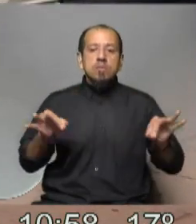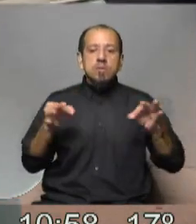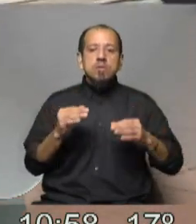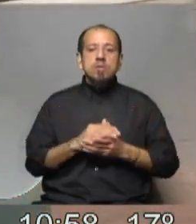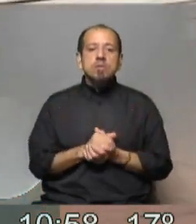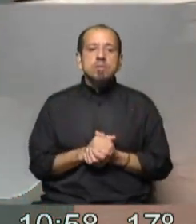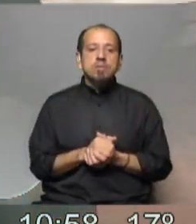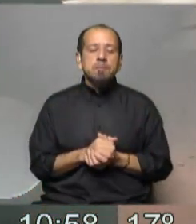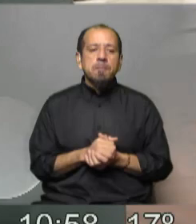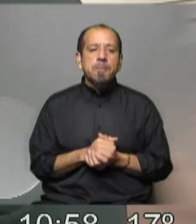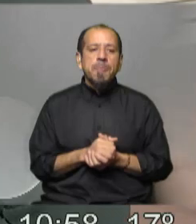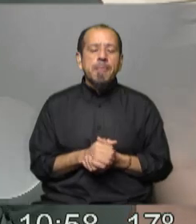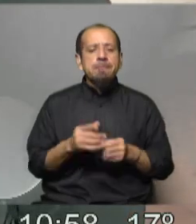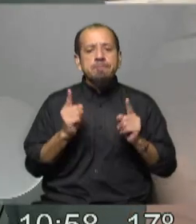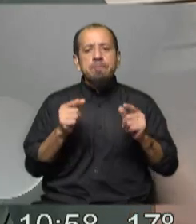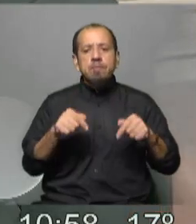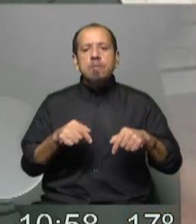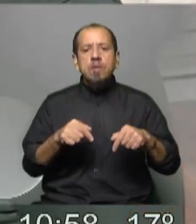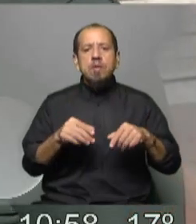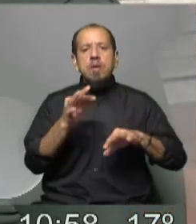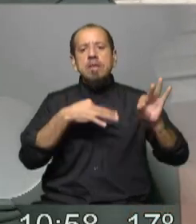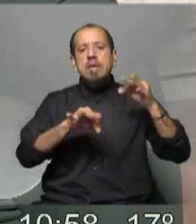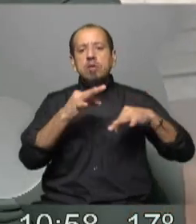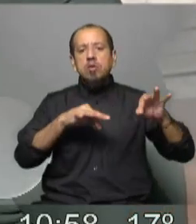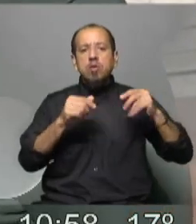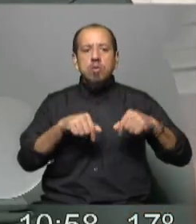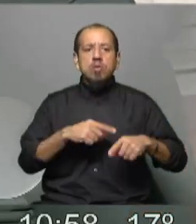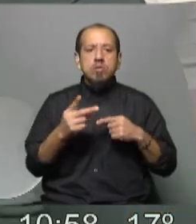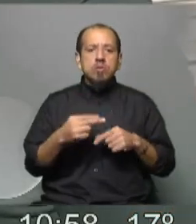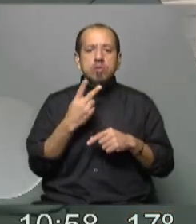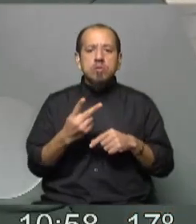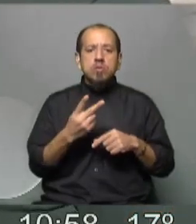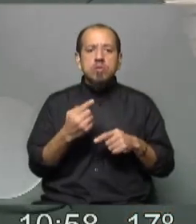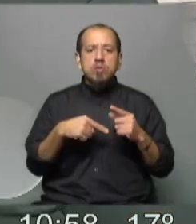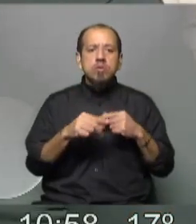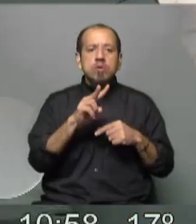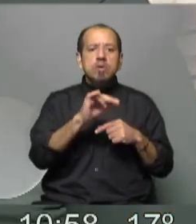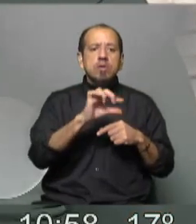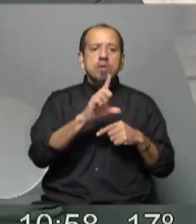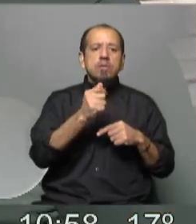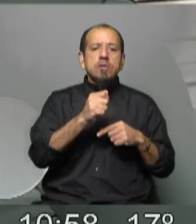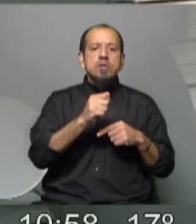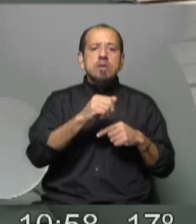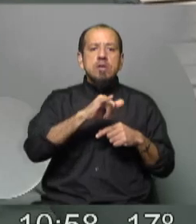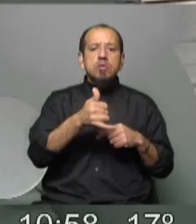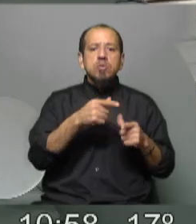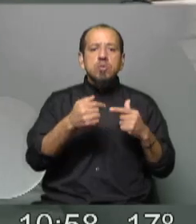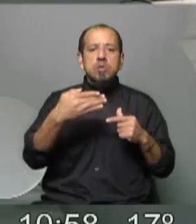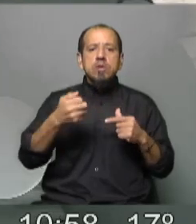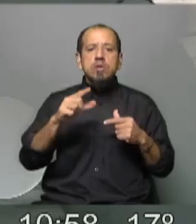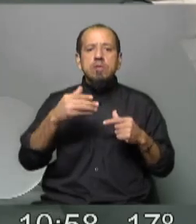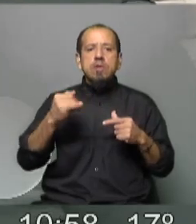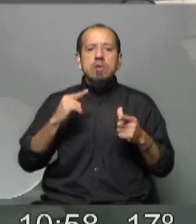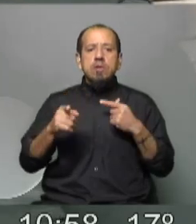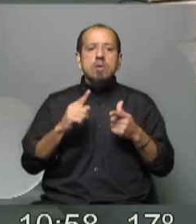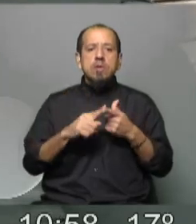niños. Y también, Martín, todo lo que va a pasar acá en el teatro, ¿no? Compartiendo también con dos espectáculos, por ejemplo, Villa Azul o Mambolbú de Alejandro Balvis, que lo tuvimos en el programa